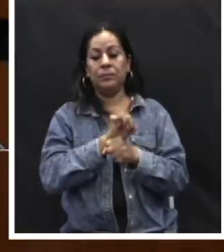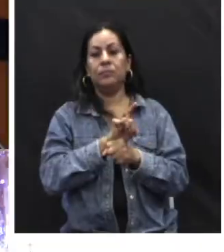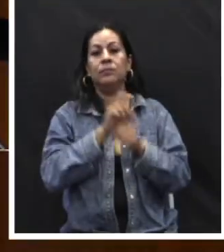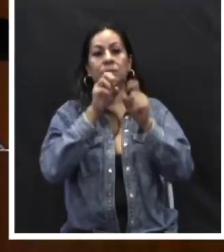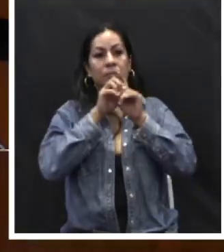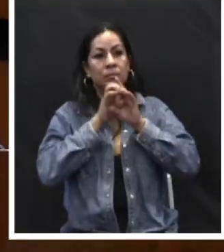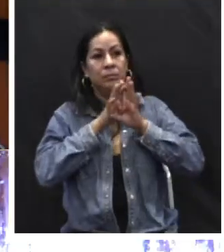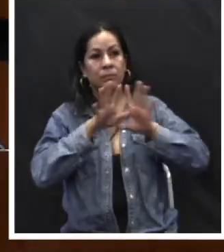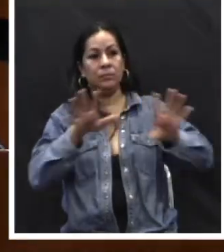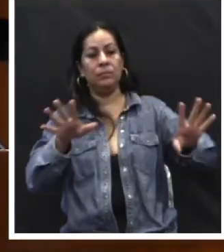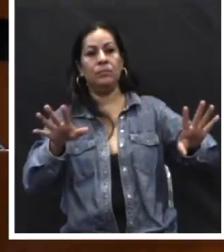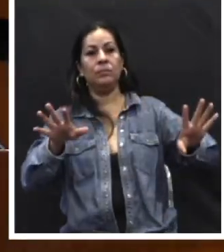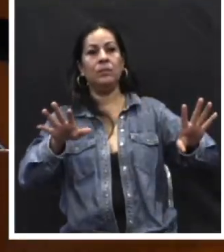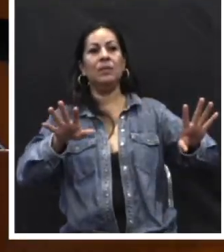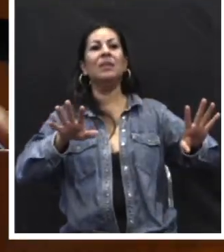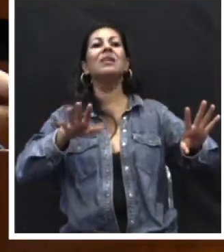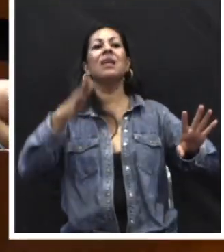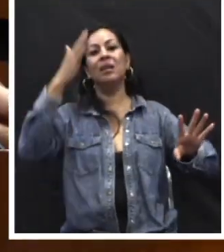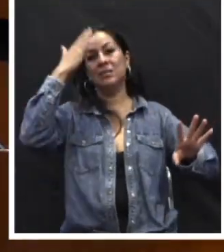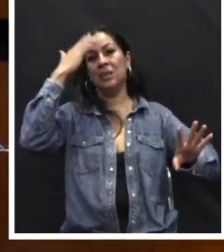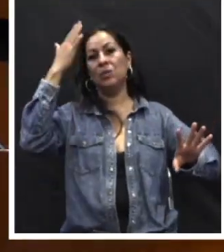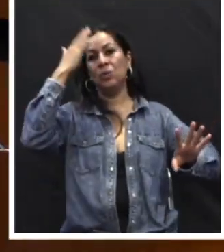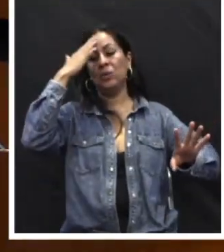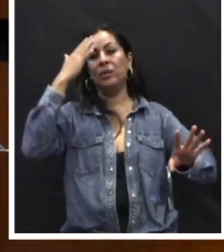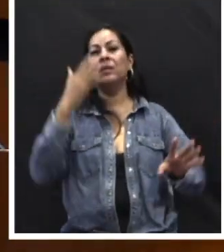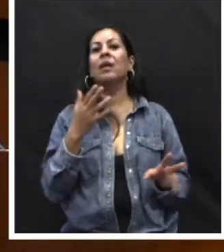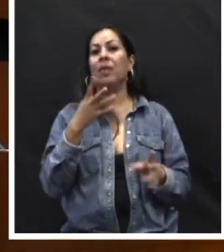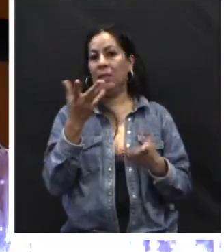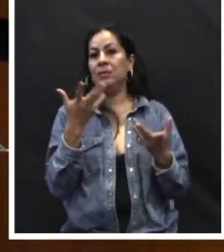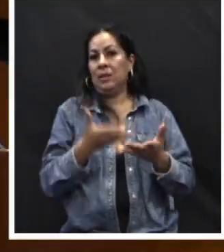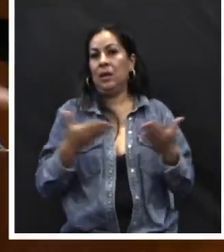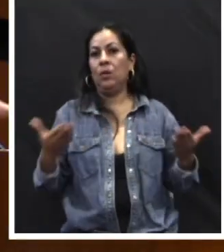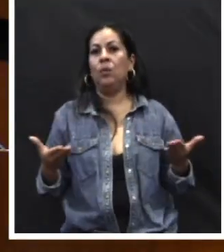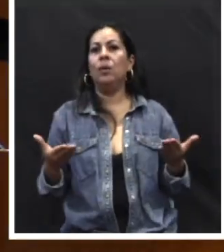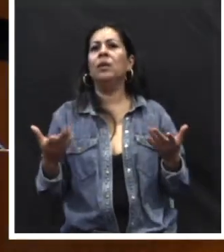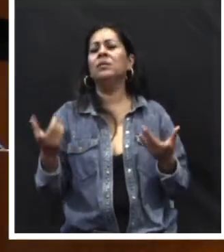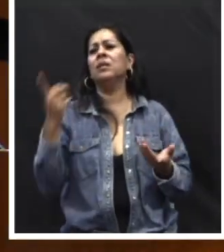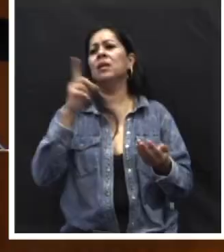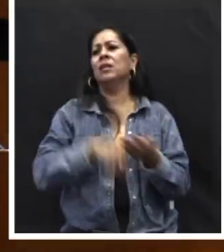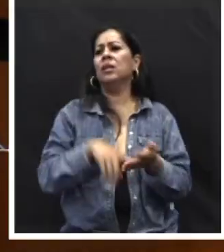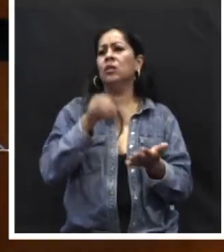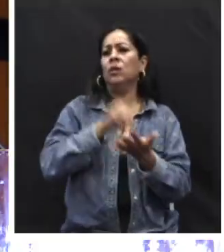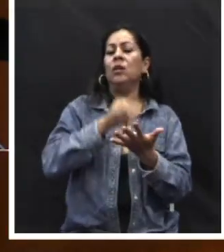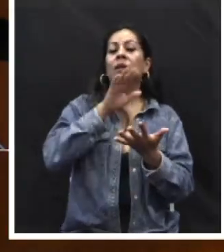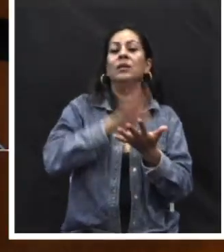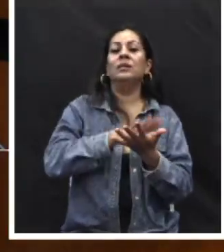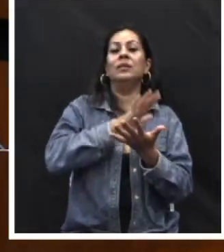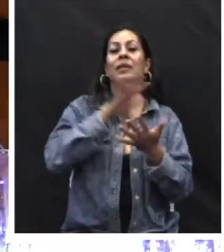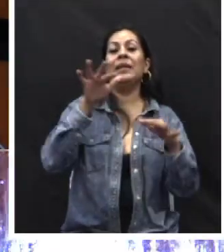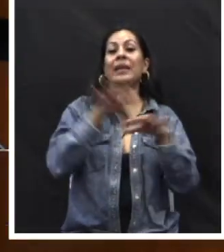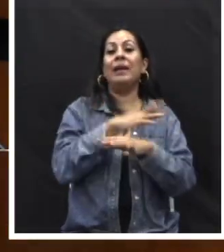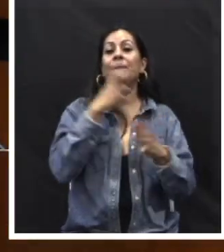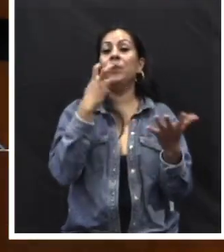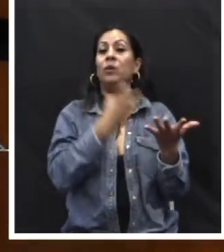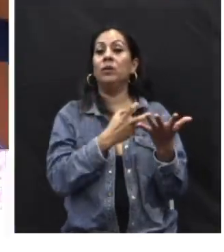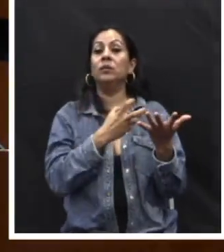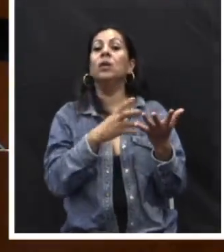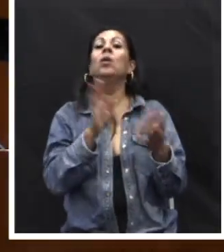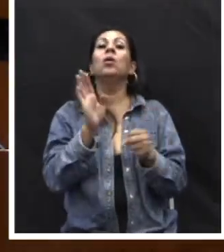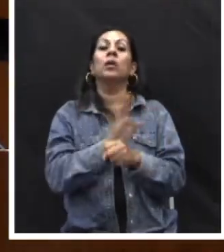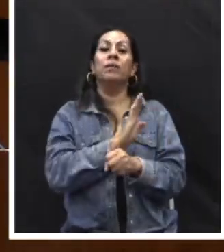de su publicación y que las autoridades en funciones se sujetarían a lo establecido en la reforma, lo